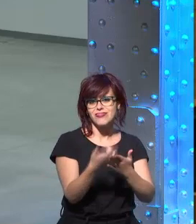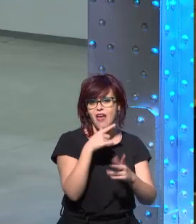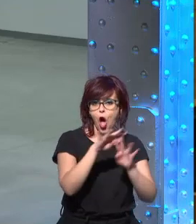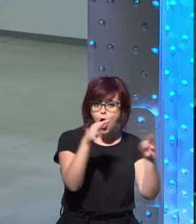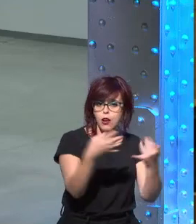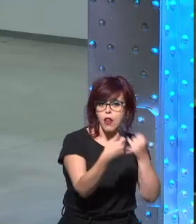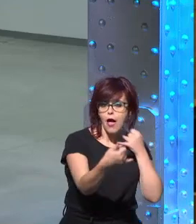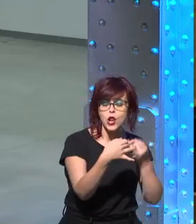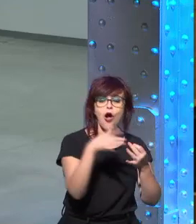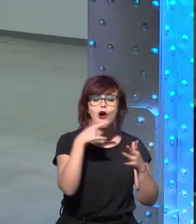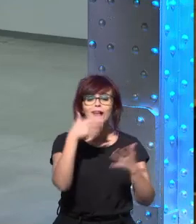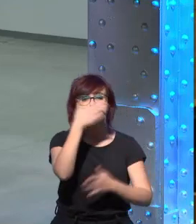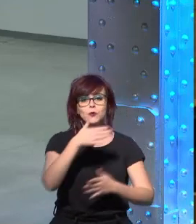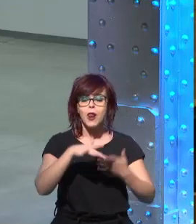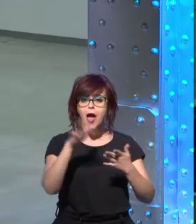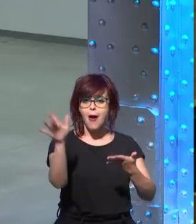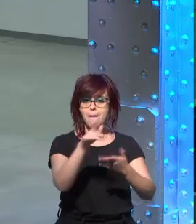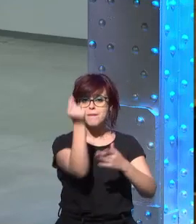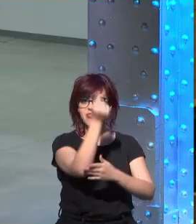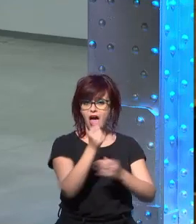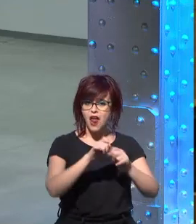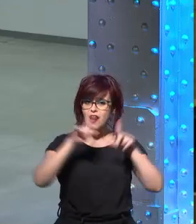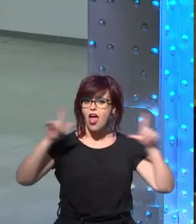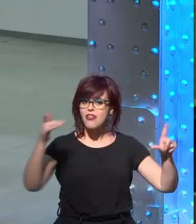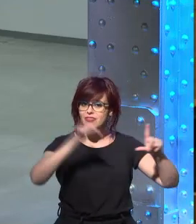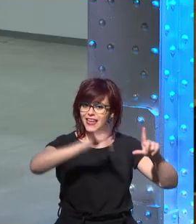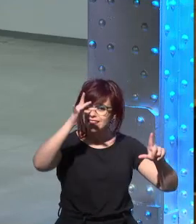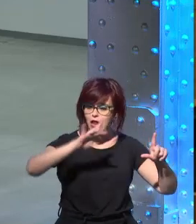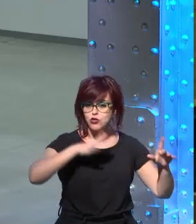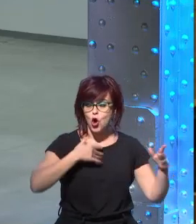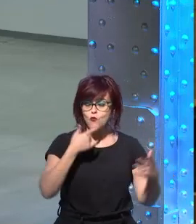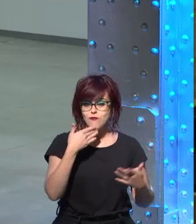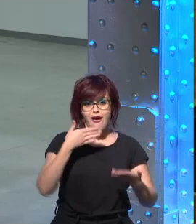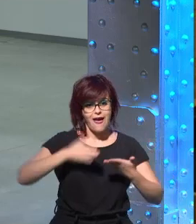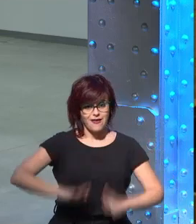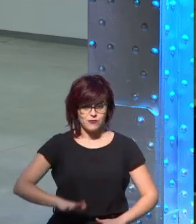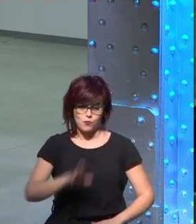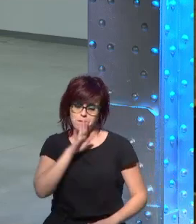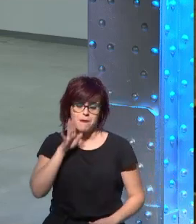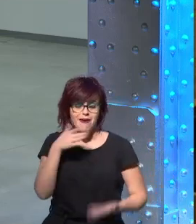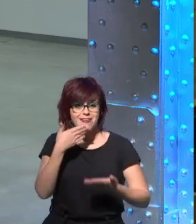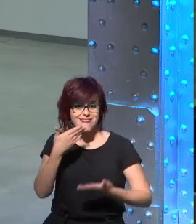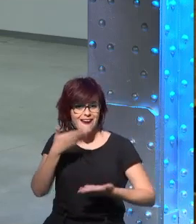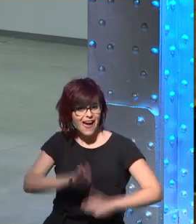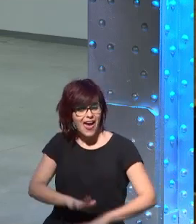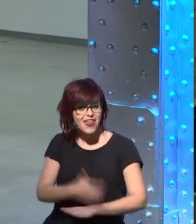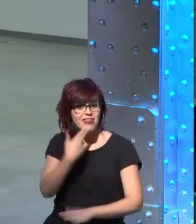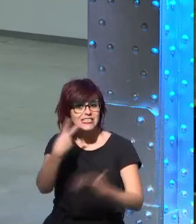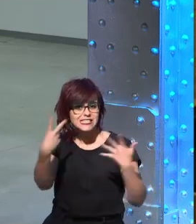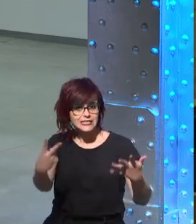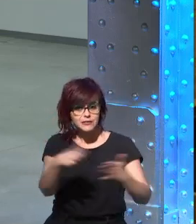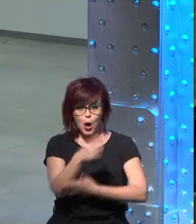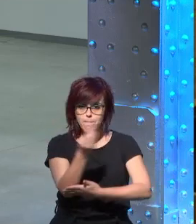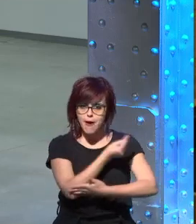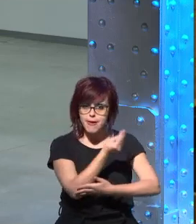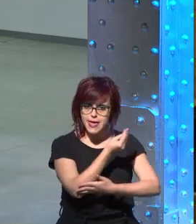escuelas haya pizarras digitales, es que estos niños, yo soy madre de una niña de 7 años, estos niños, desde que son bebés,